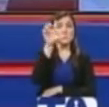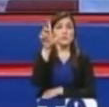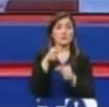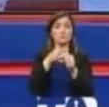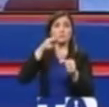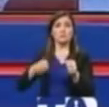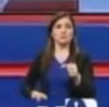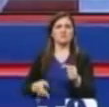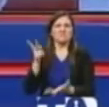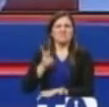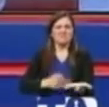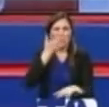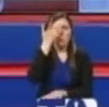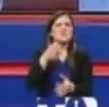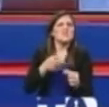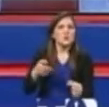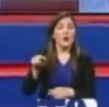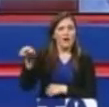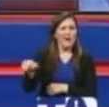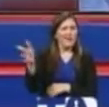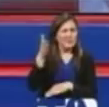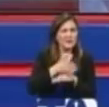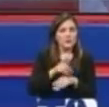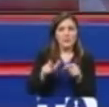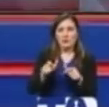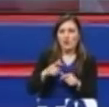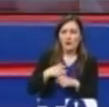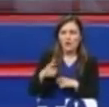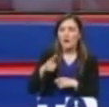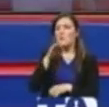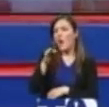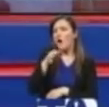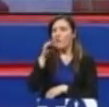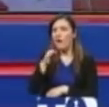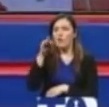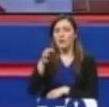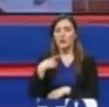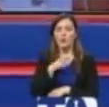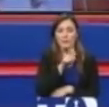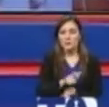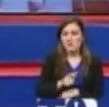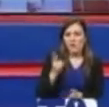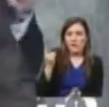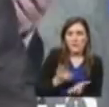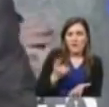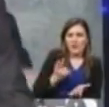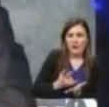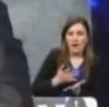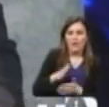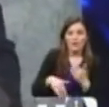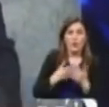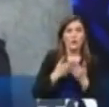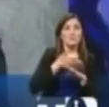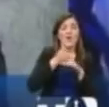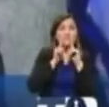reacciones generadas tras la difusión de audios atribuidos a Mangas y que dijo fueron sacadas de contexto. Secretaría General